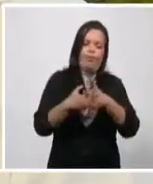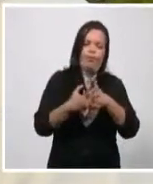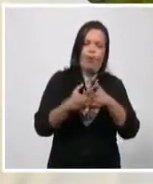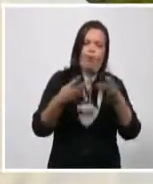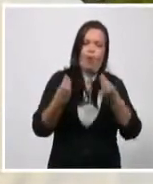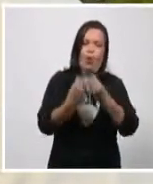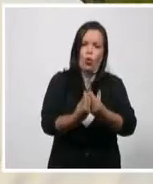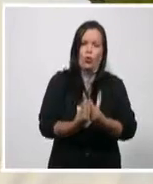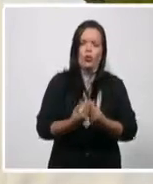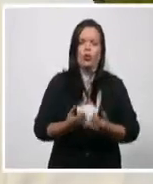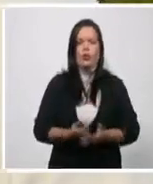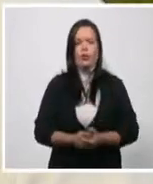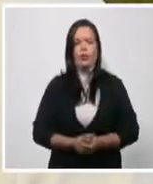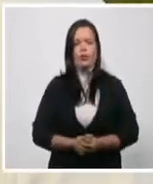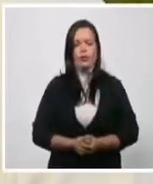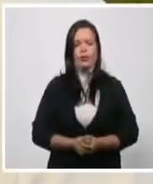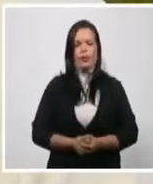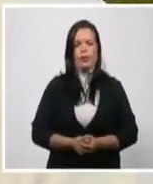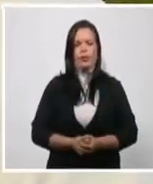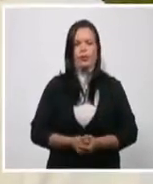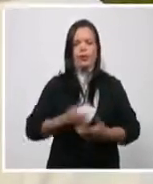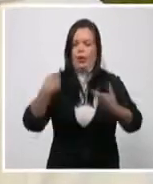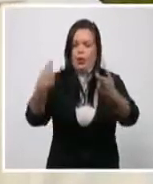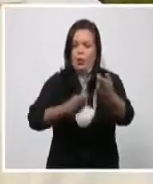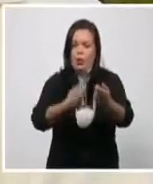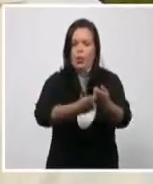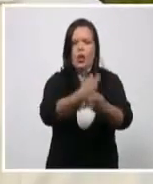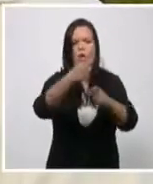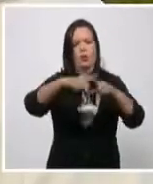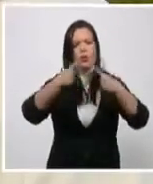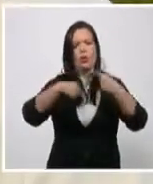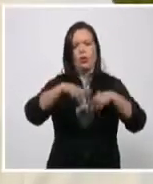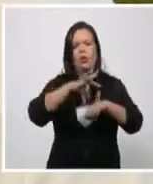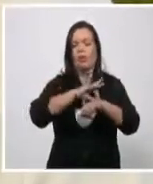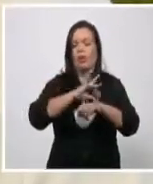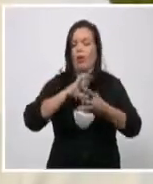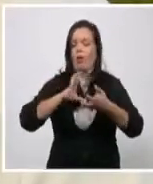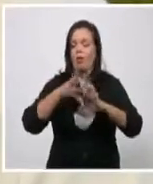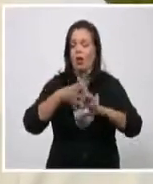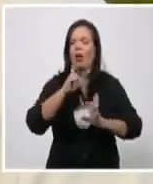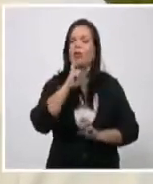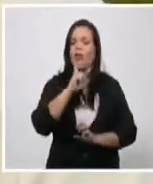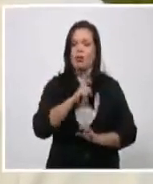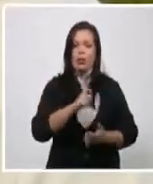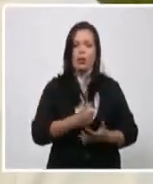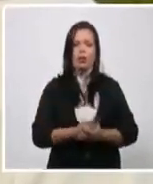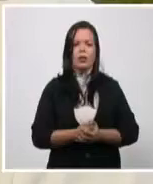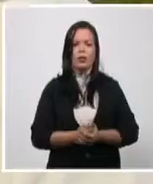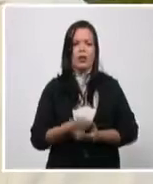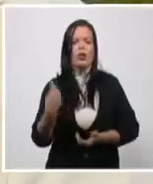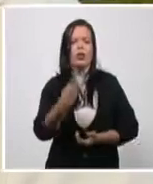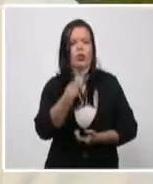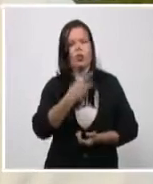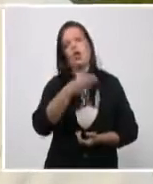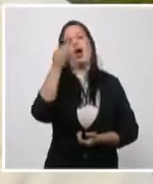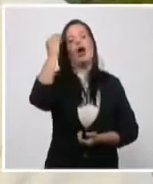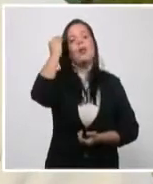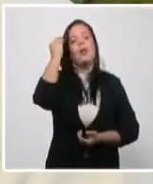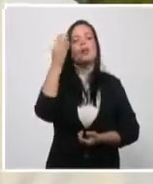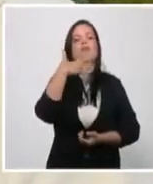pie del combate, porque es una enfermedad muy compleja. Y aprendimos a ser mejores seres